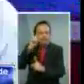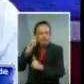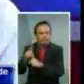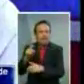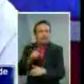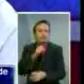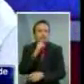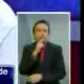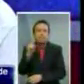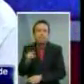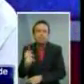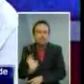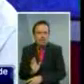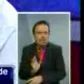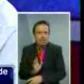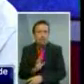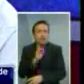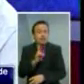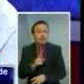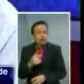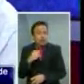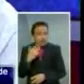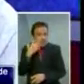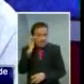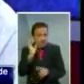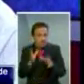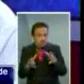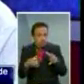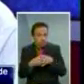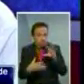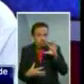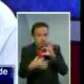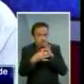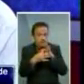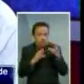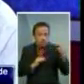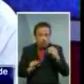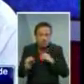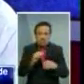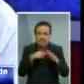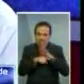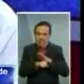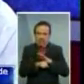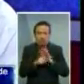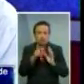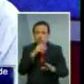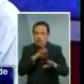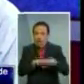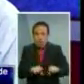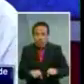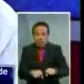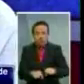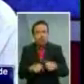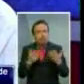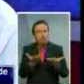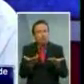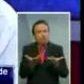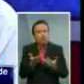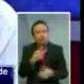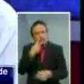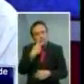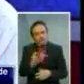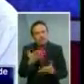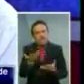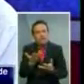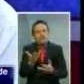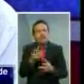nosotros creemos que cuando uno pertenece a una alianza, lo primero que tiene que hacer es conversar dentro de esa alianza. Si no hay acuerdo, lo que hay que hacer es ver cómo se van a